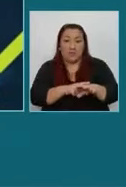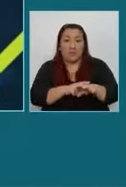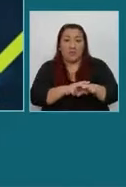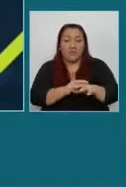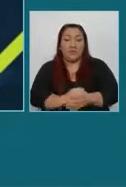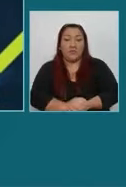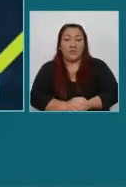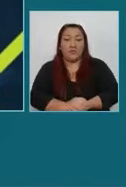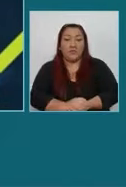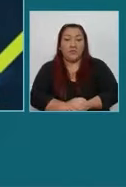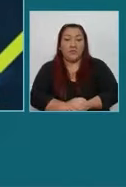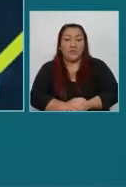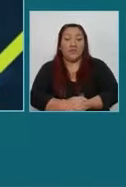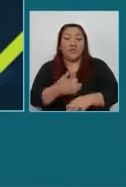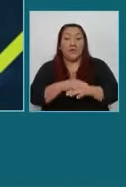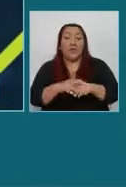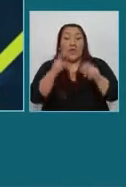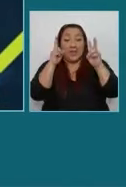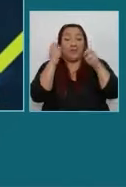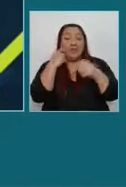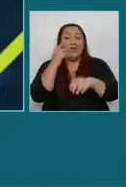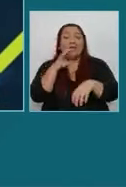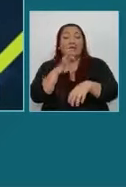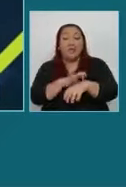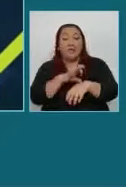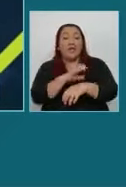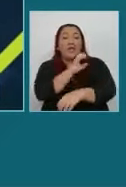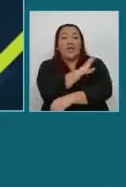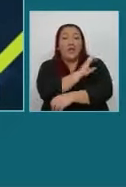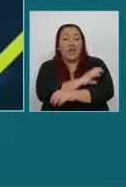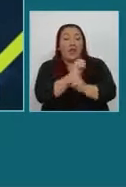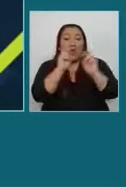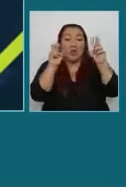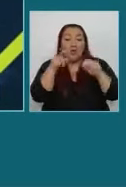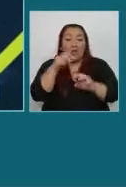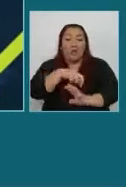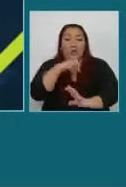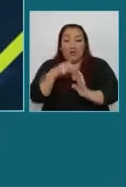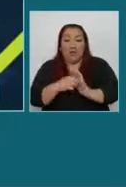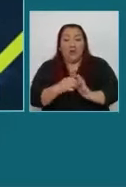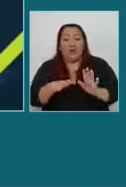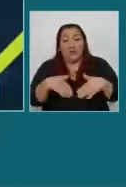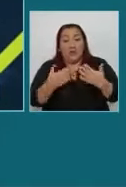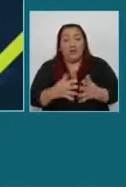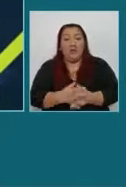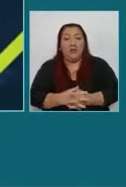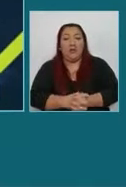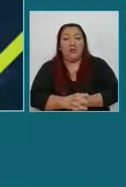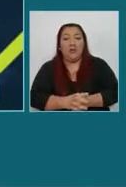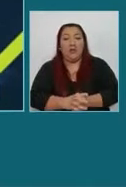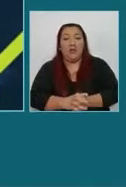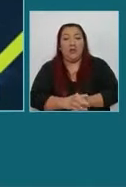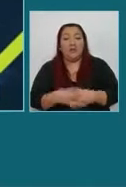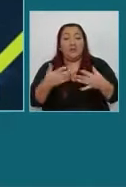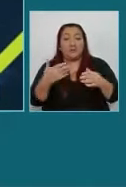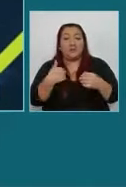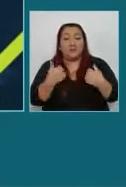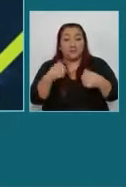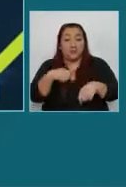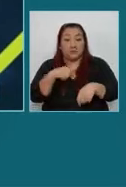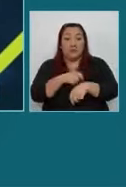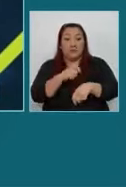validación clínica o la validación temática del proyecto. quizás el objetivo que tenemos nosotros en